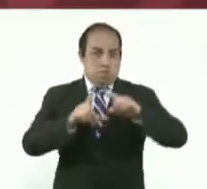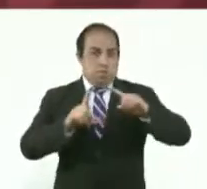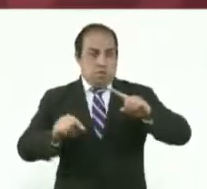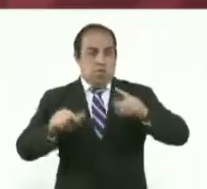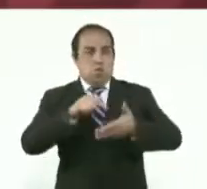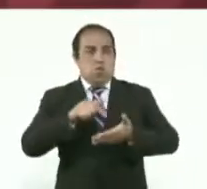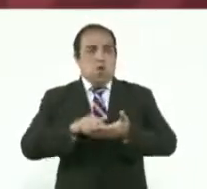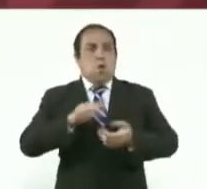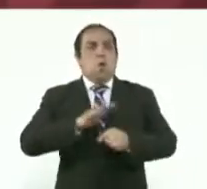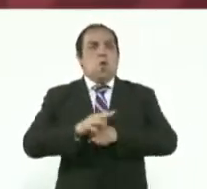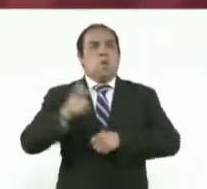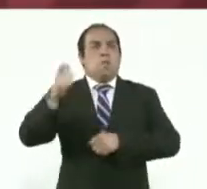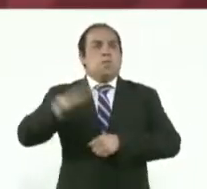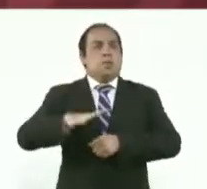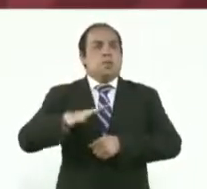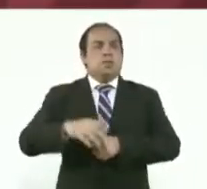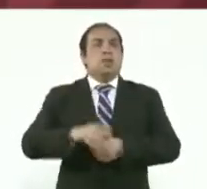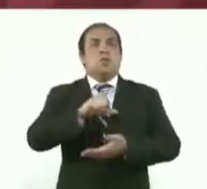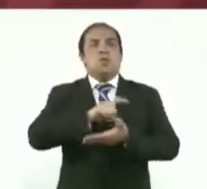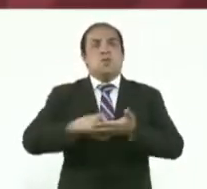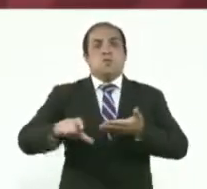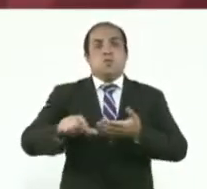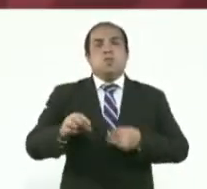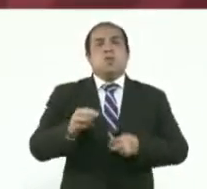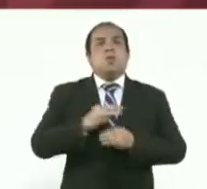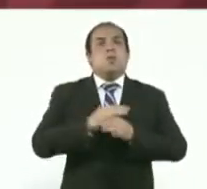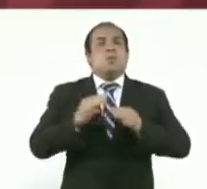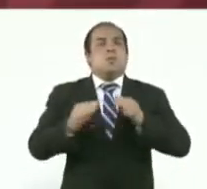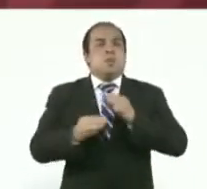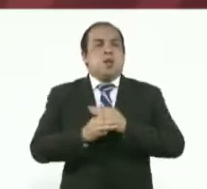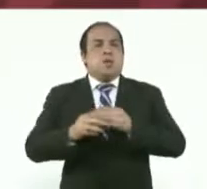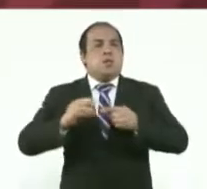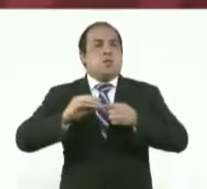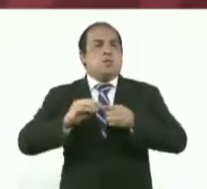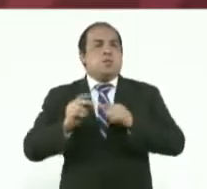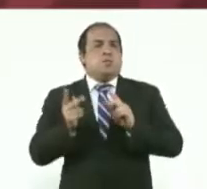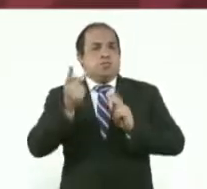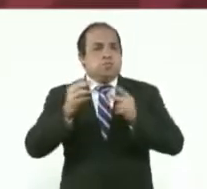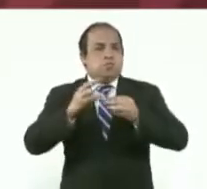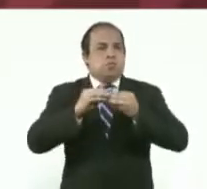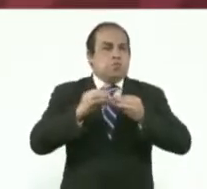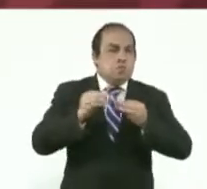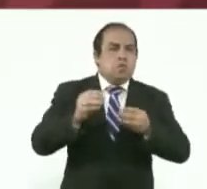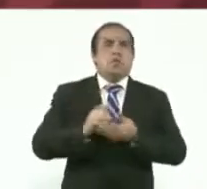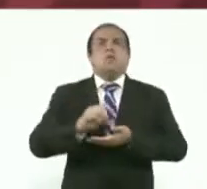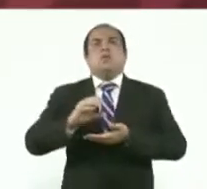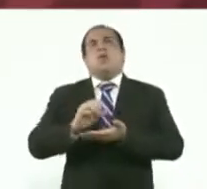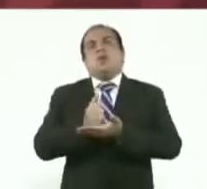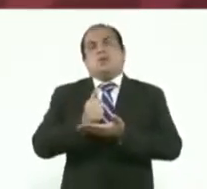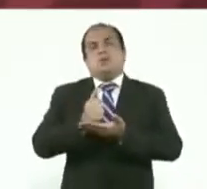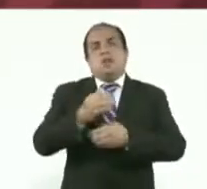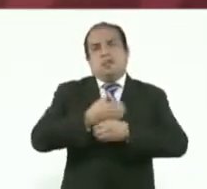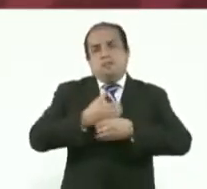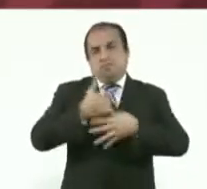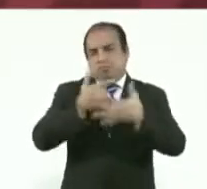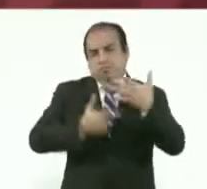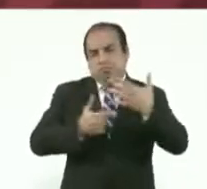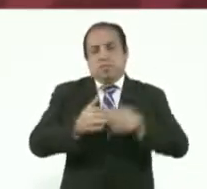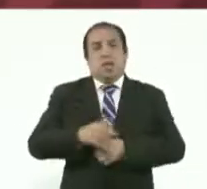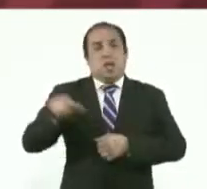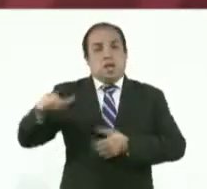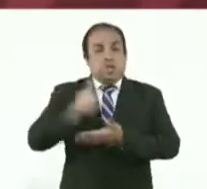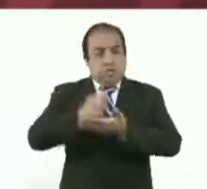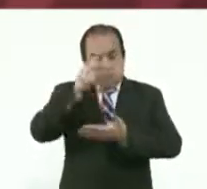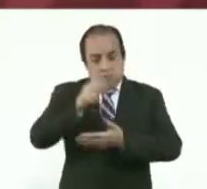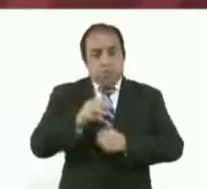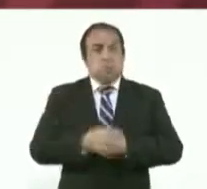el lugar más barato para comprar la canasta básica es la central de abasto de la Ciudad de México, y ahora la